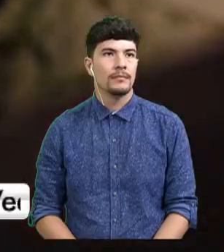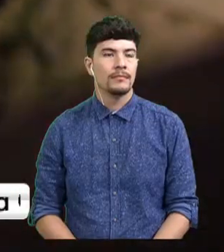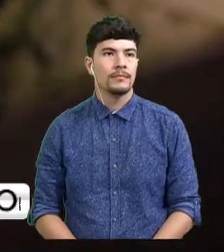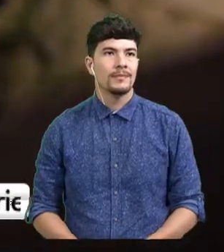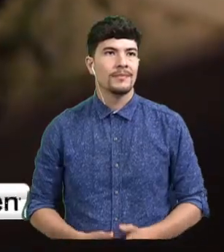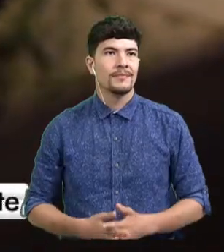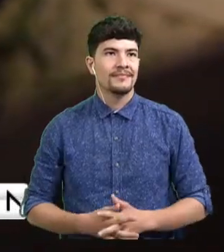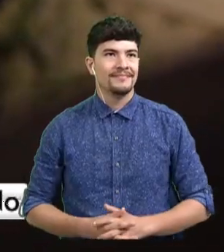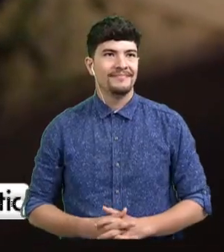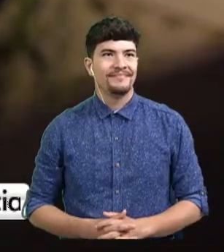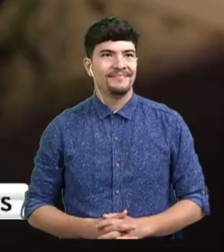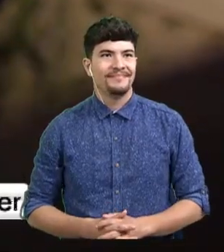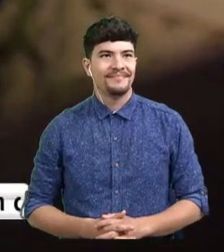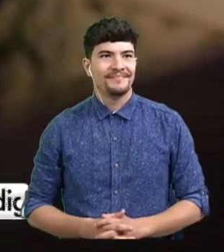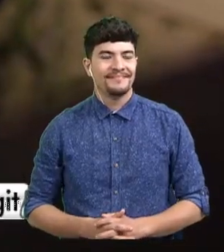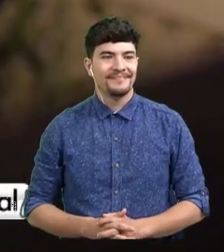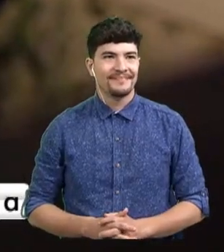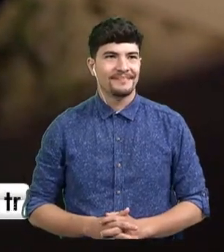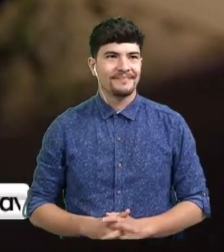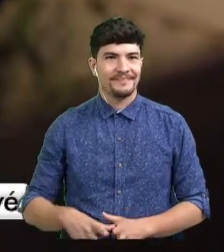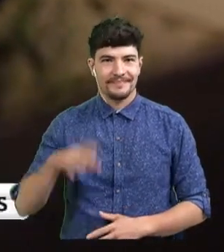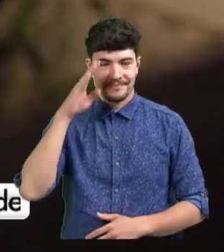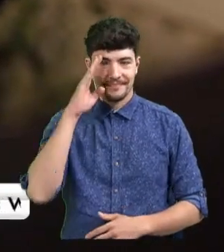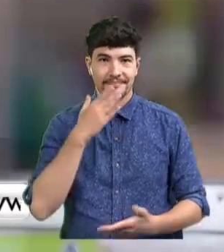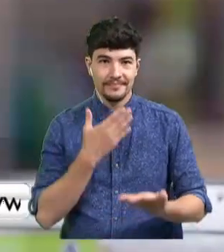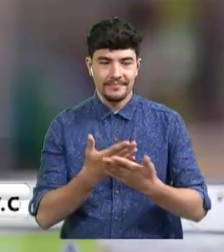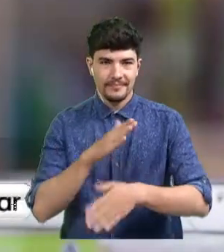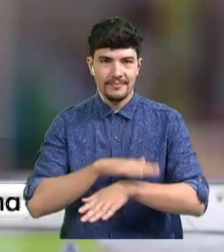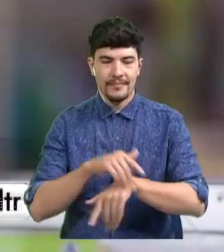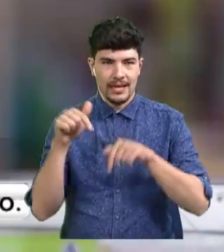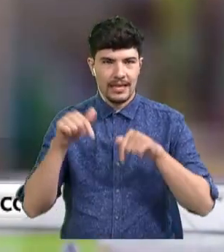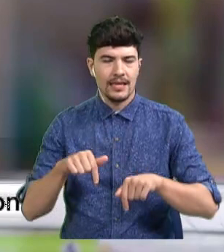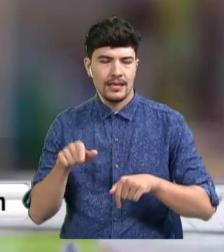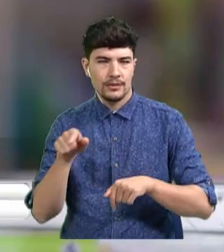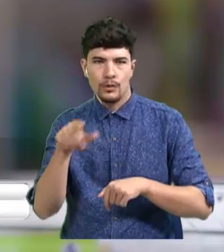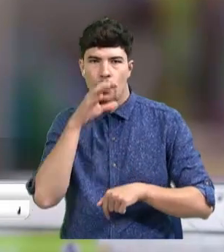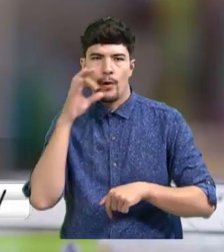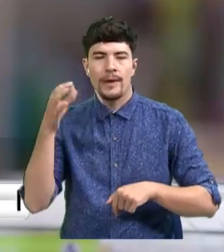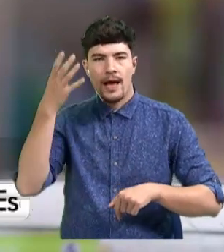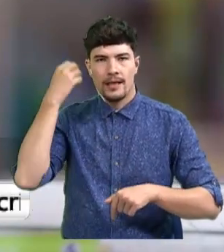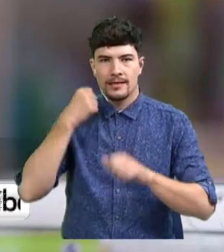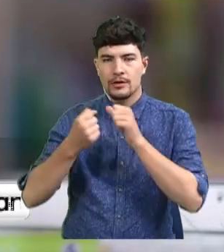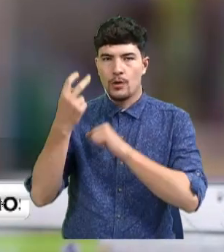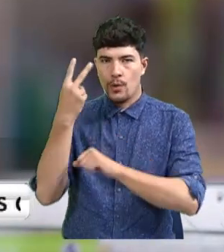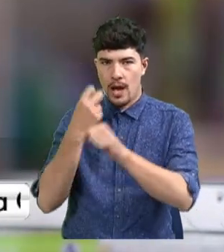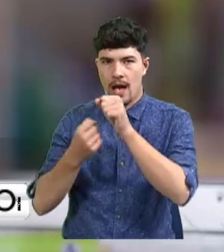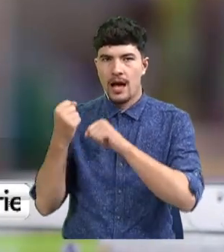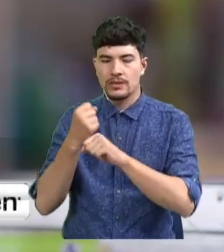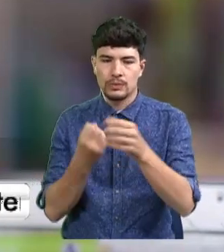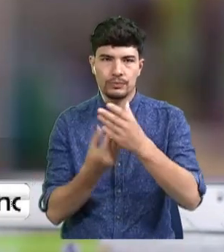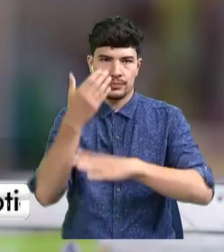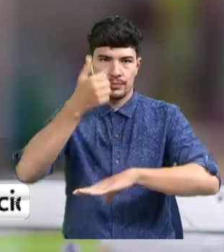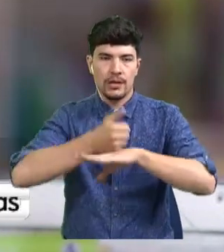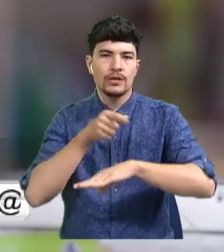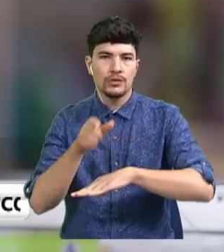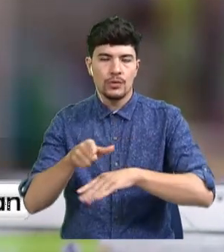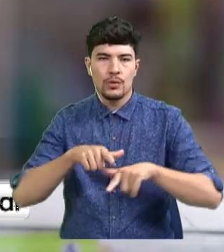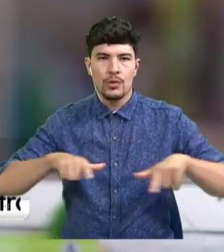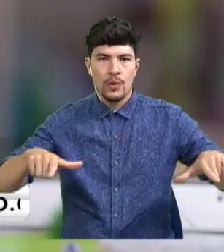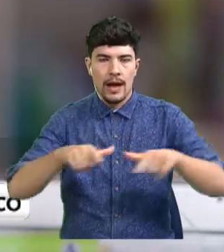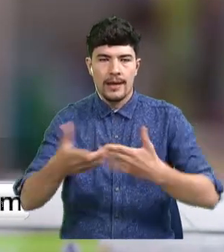depende de mi esposa, de mi hija Paola, que es la que me colabora acá, y mi hija Diana,